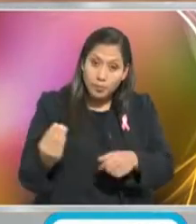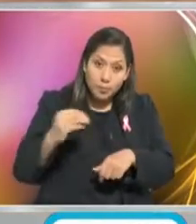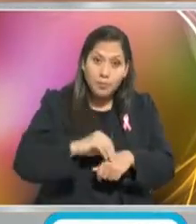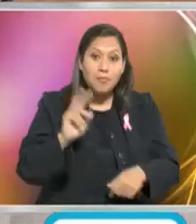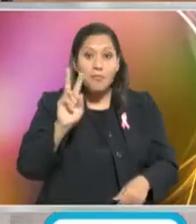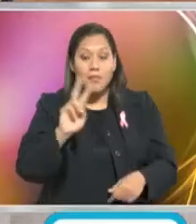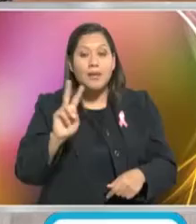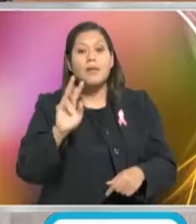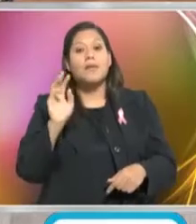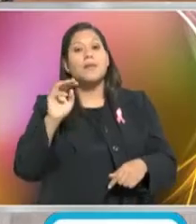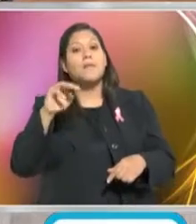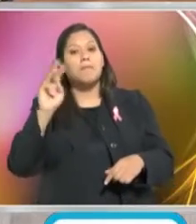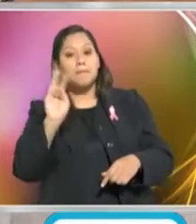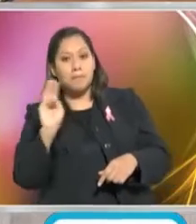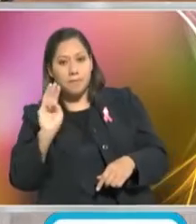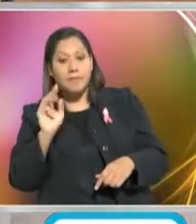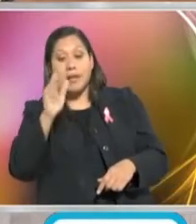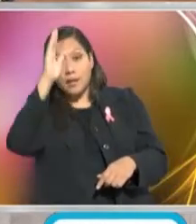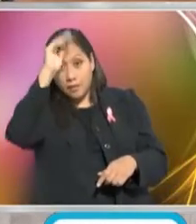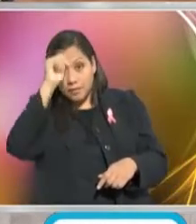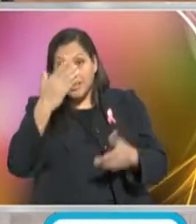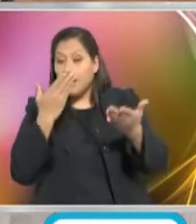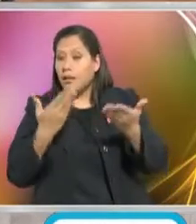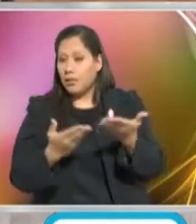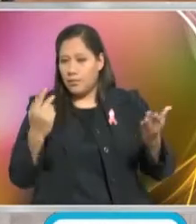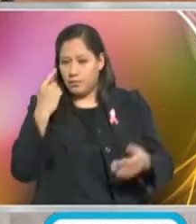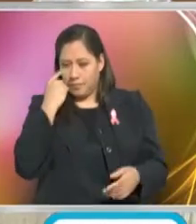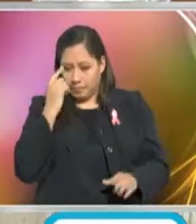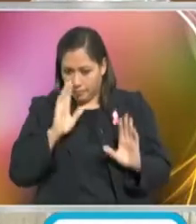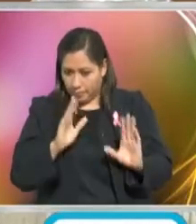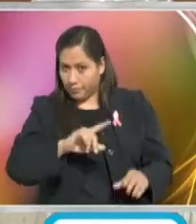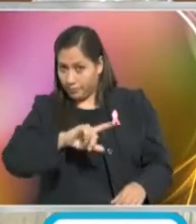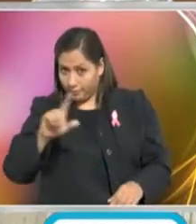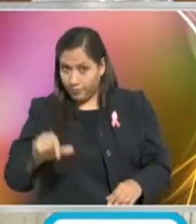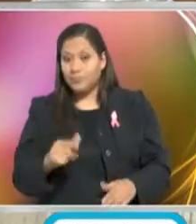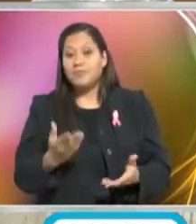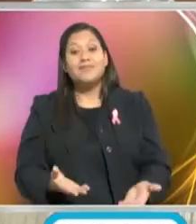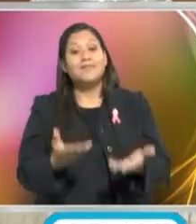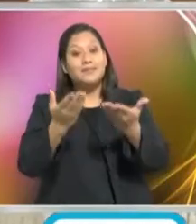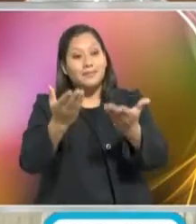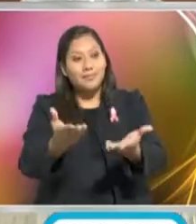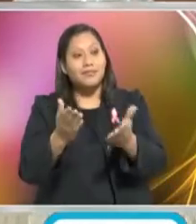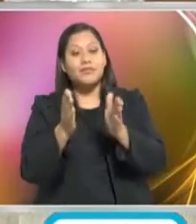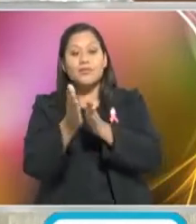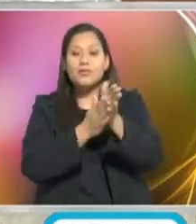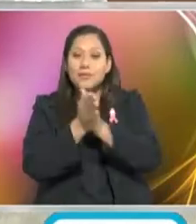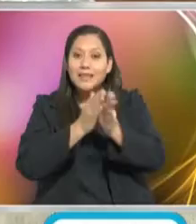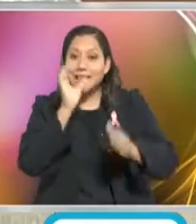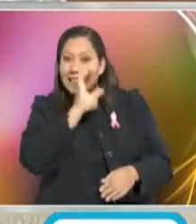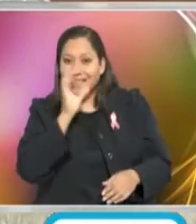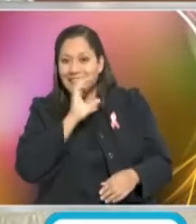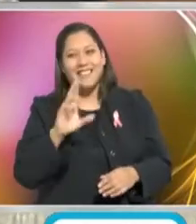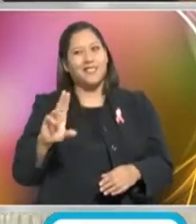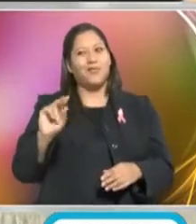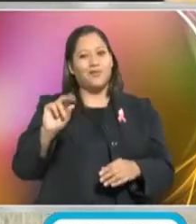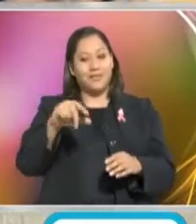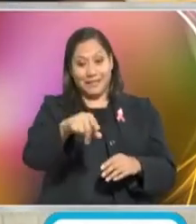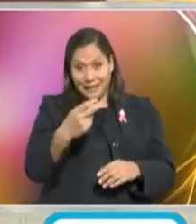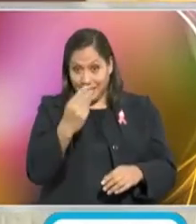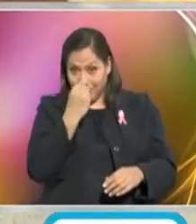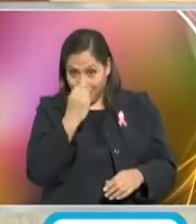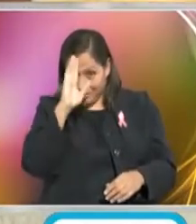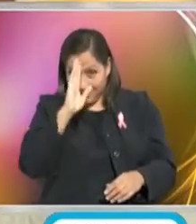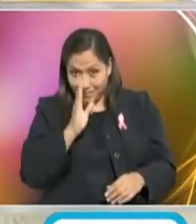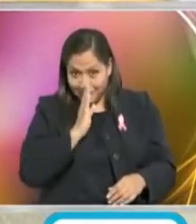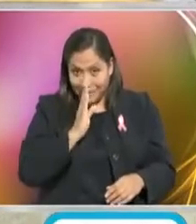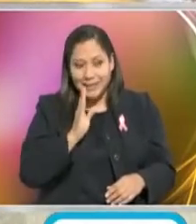de vitaminas y minerales. Ahora, después, ahora sí, les traigo una Es un propuesta. chocolate ¿Ya caliente. es la comida? No.